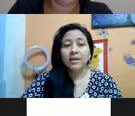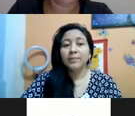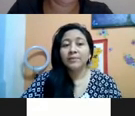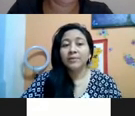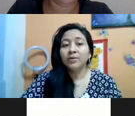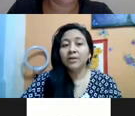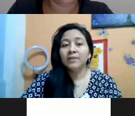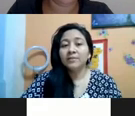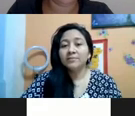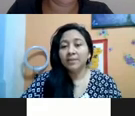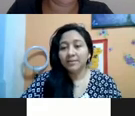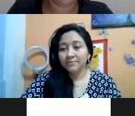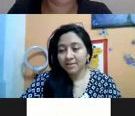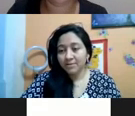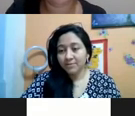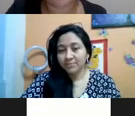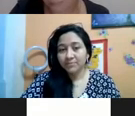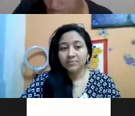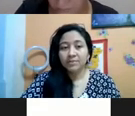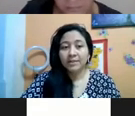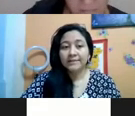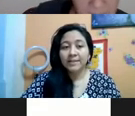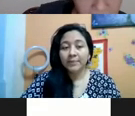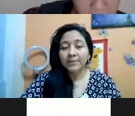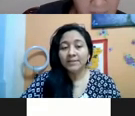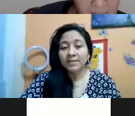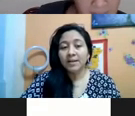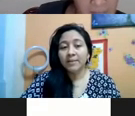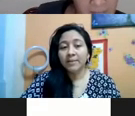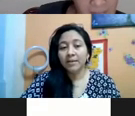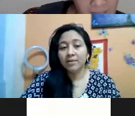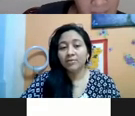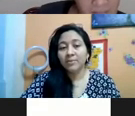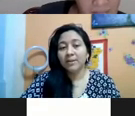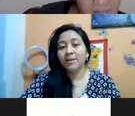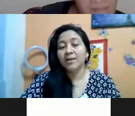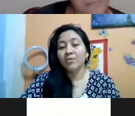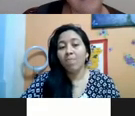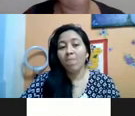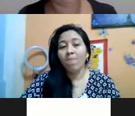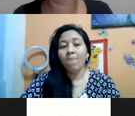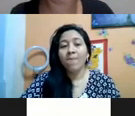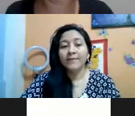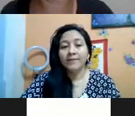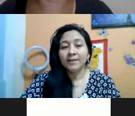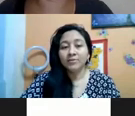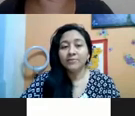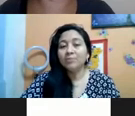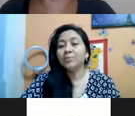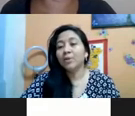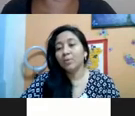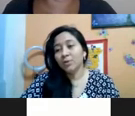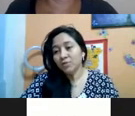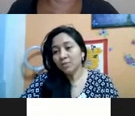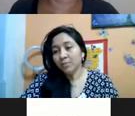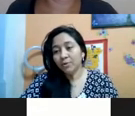La respuesta correcta es falso. Si la respuesta sería verdadero, entonces verdadero. En este caso es falso